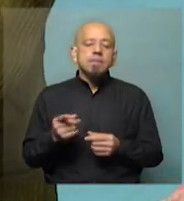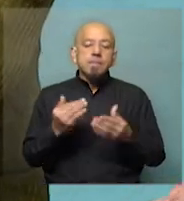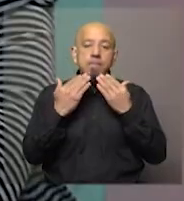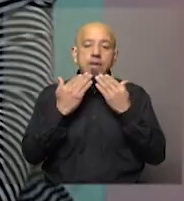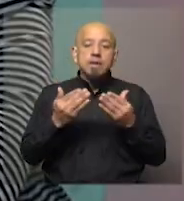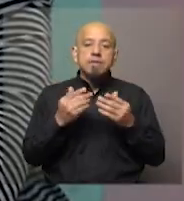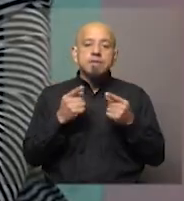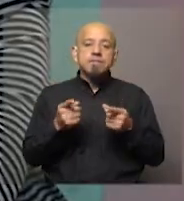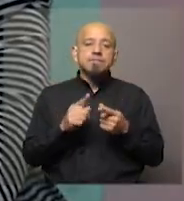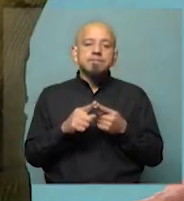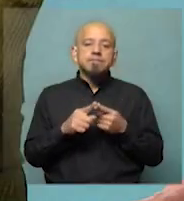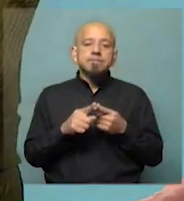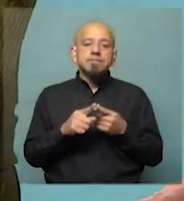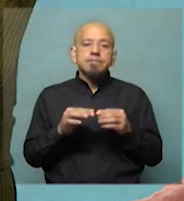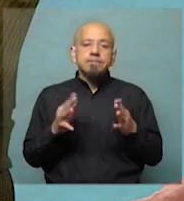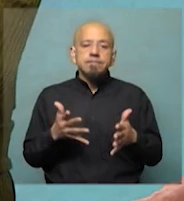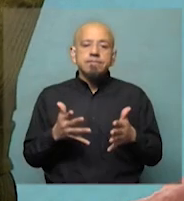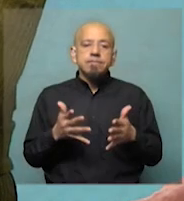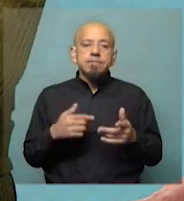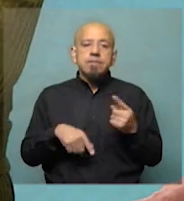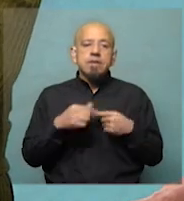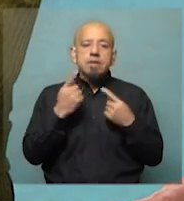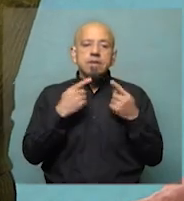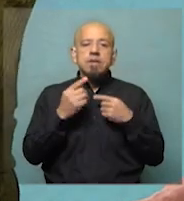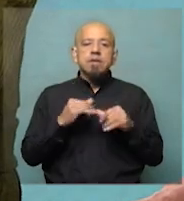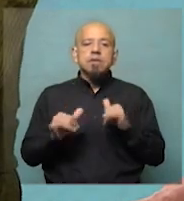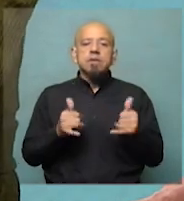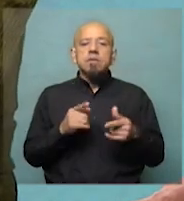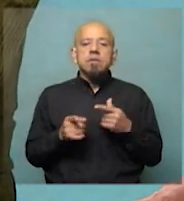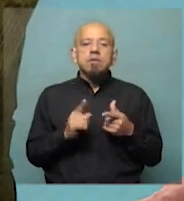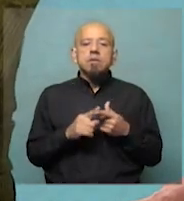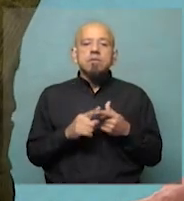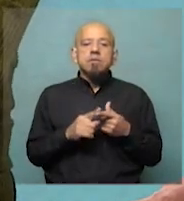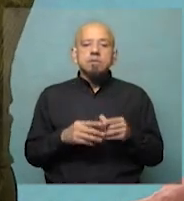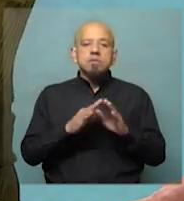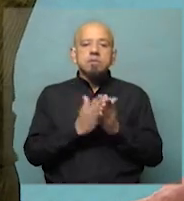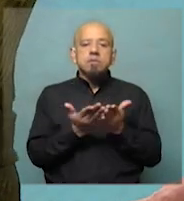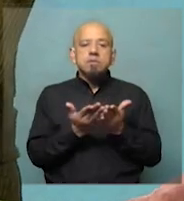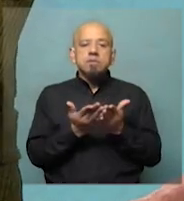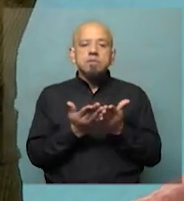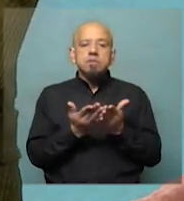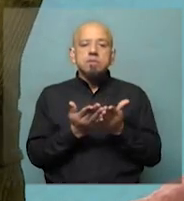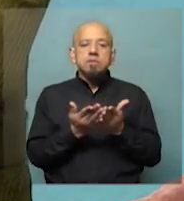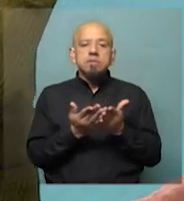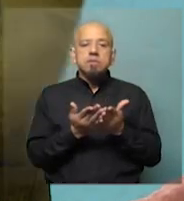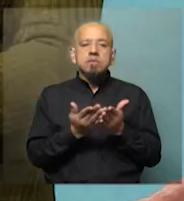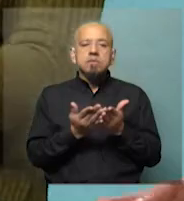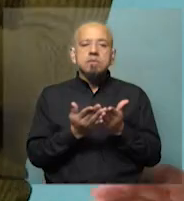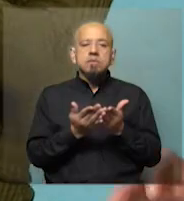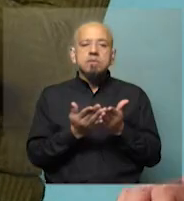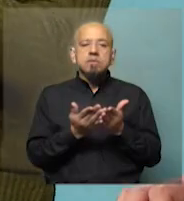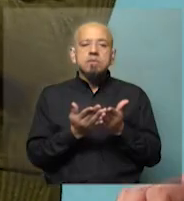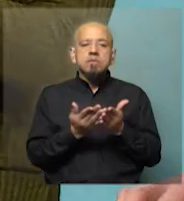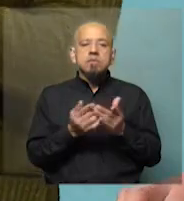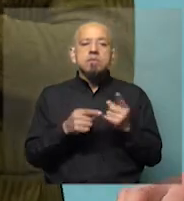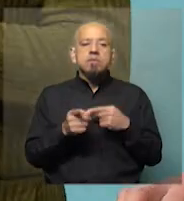gracias por este pequeño espacio. Es para arrancar y estar hablando de juegos. Genial. El libro, bueno, por ahora... Se impuso una reedición. Claro. Una reedición.